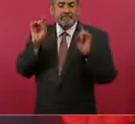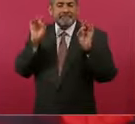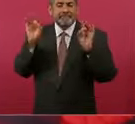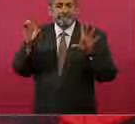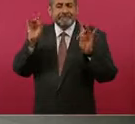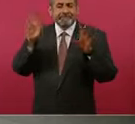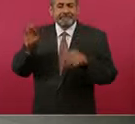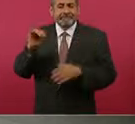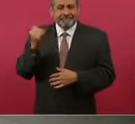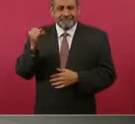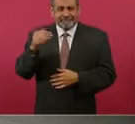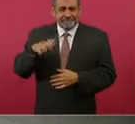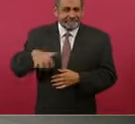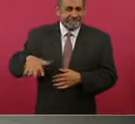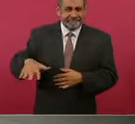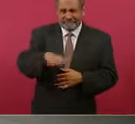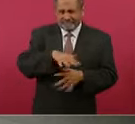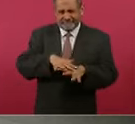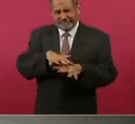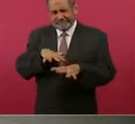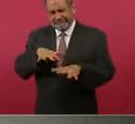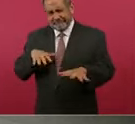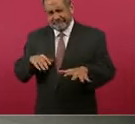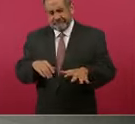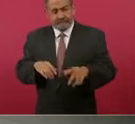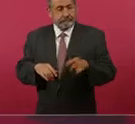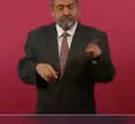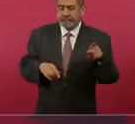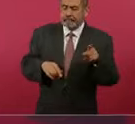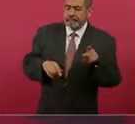Entonces tuvieron que dar marcha atrás,